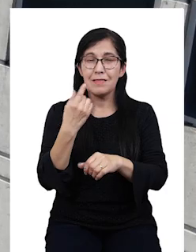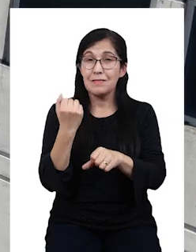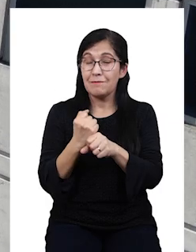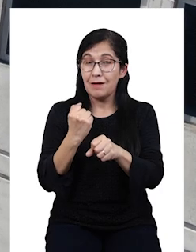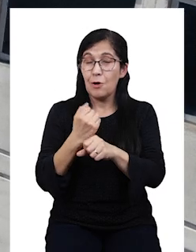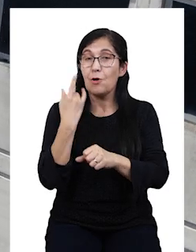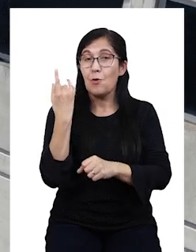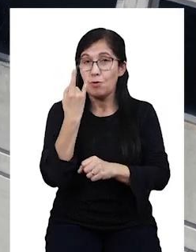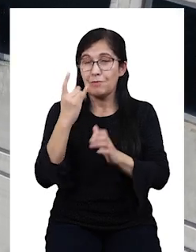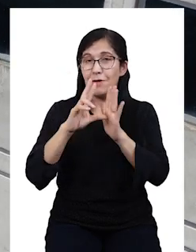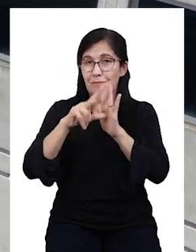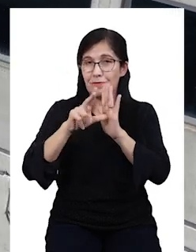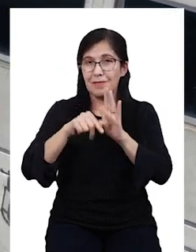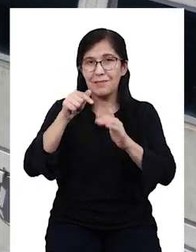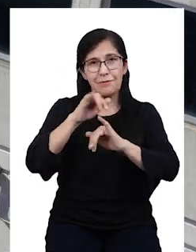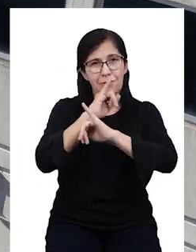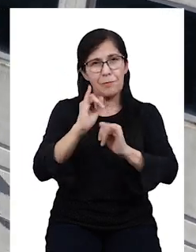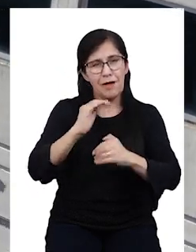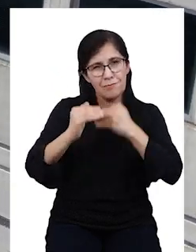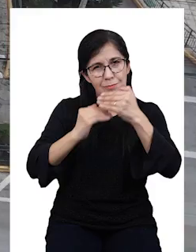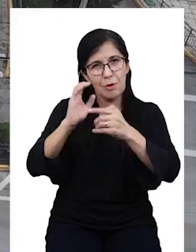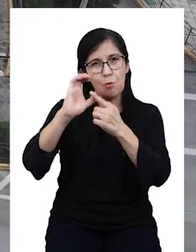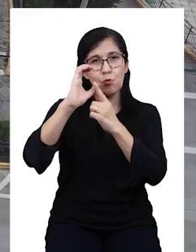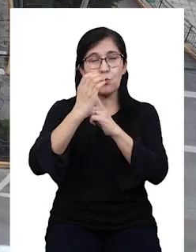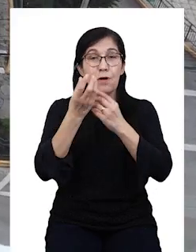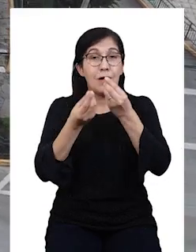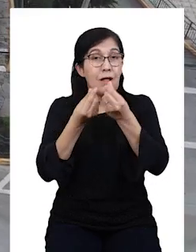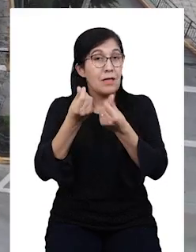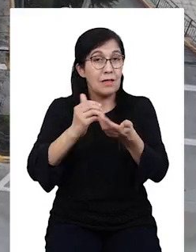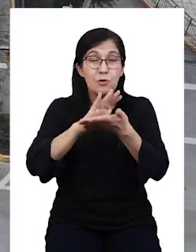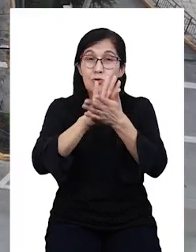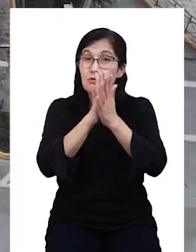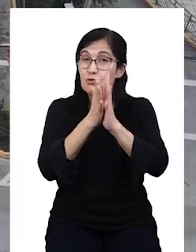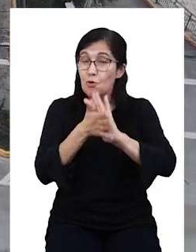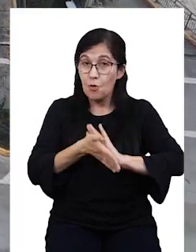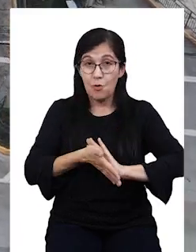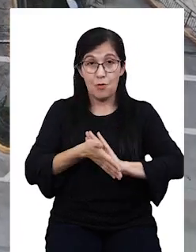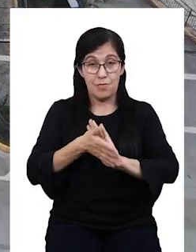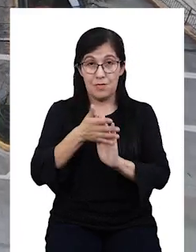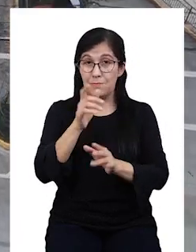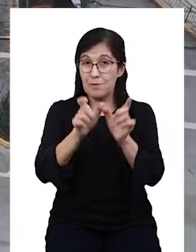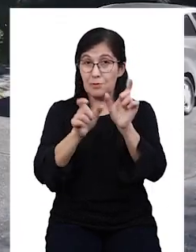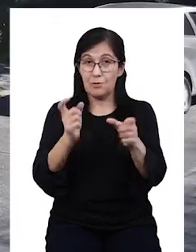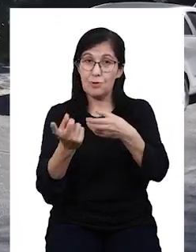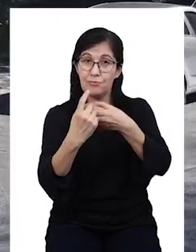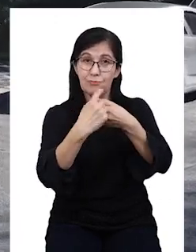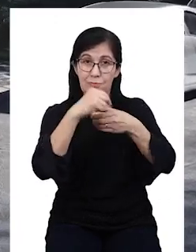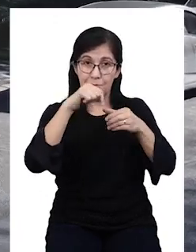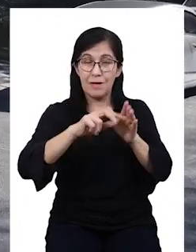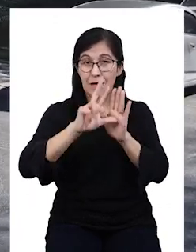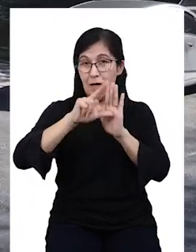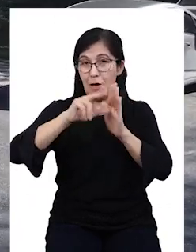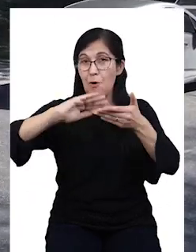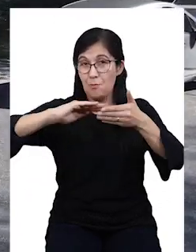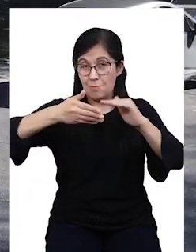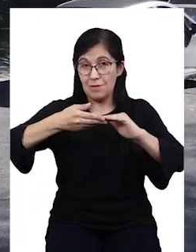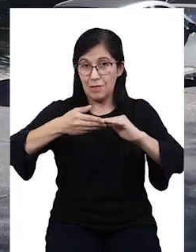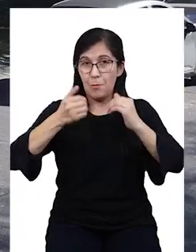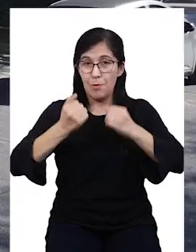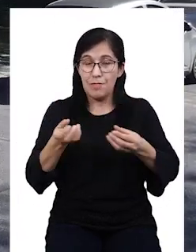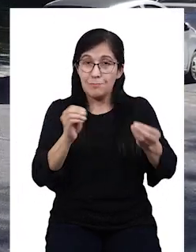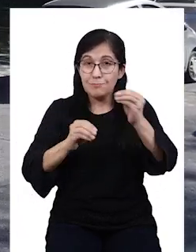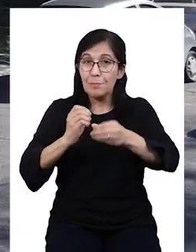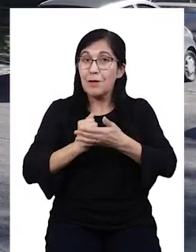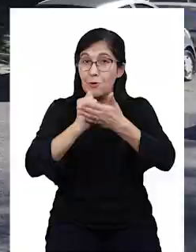quehacer. Así, avanzamos en la cultura de calidad, donde cada integrante de la comunidad universitaria contribuye a